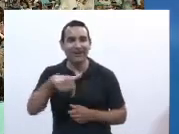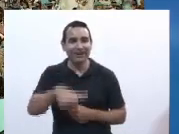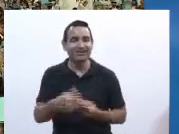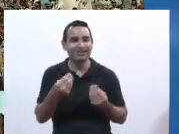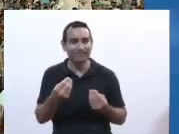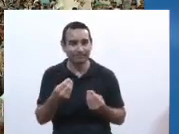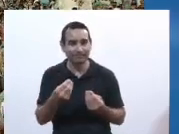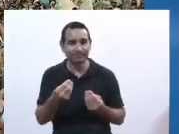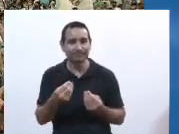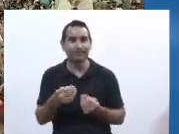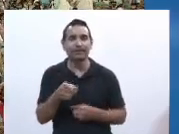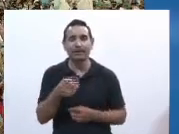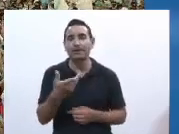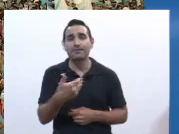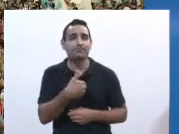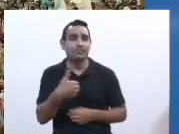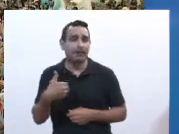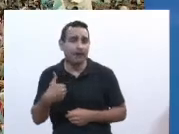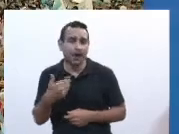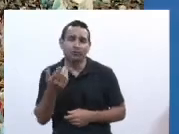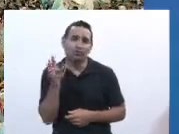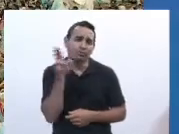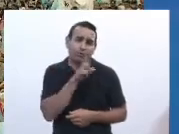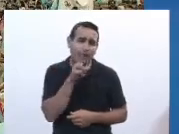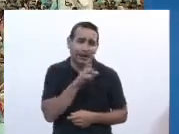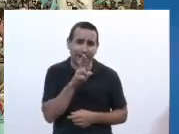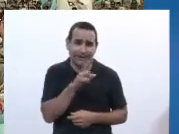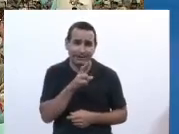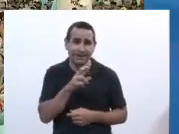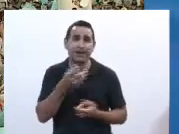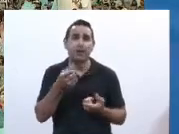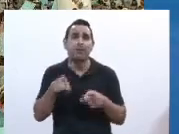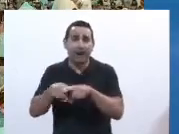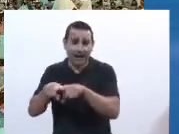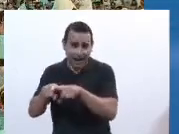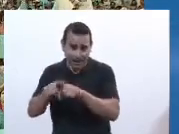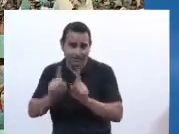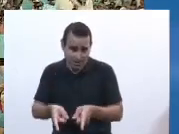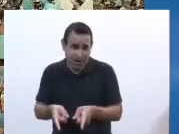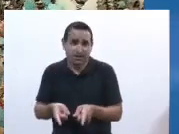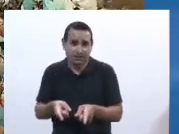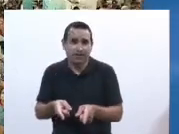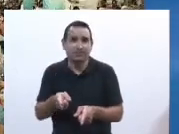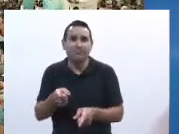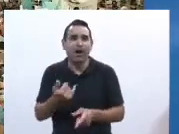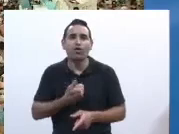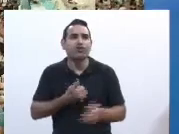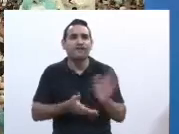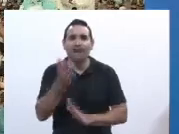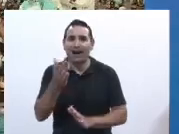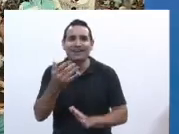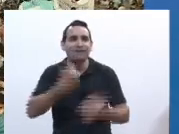es de aquellas mamás, aquellas mujeres y sus parejas a dónde concurrir